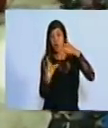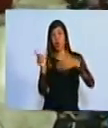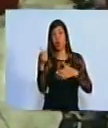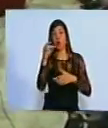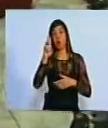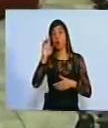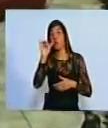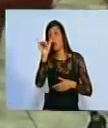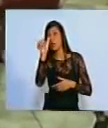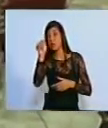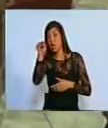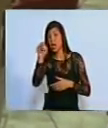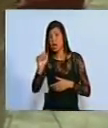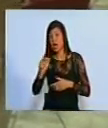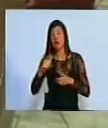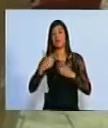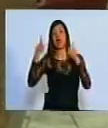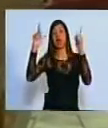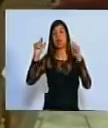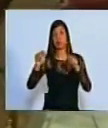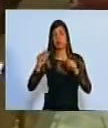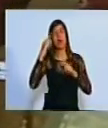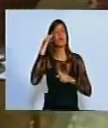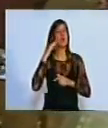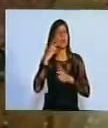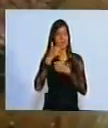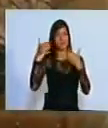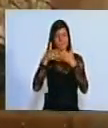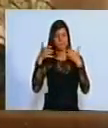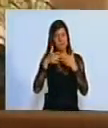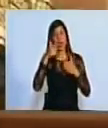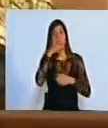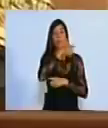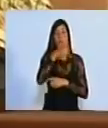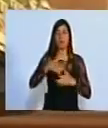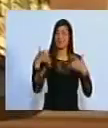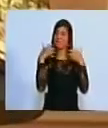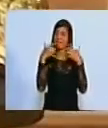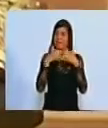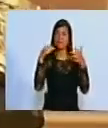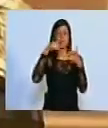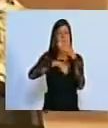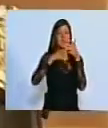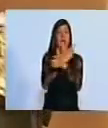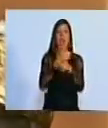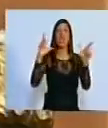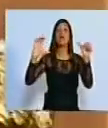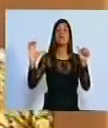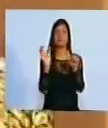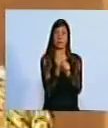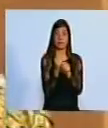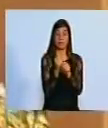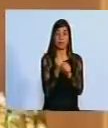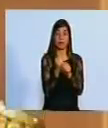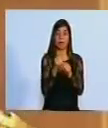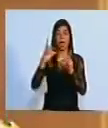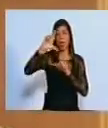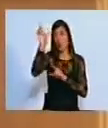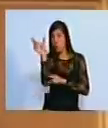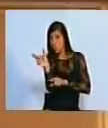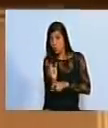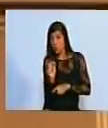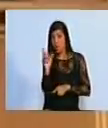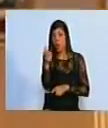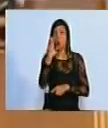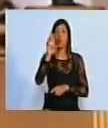Bolívar, y fruto del espíritu de un pueblo aguerrido que luchó por la independencia. La provincia de Guayana fue el